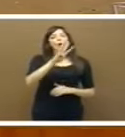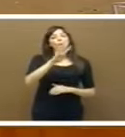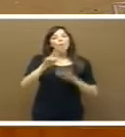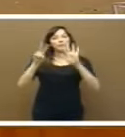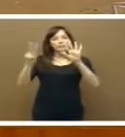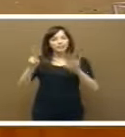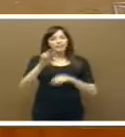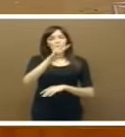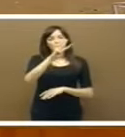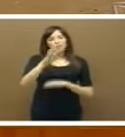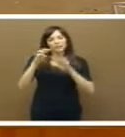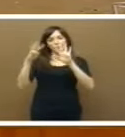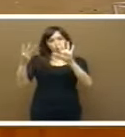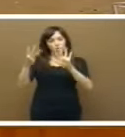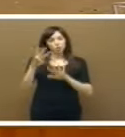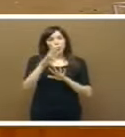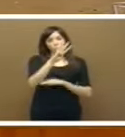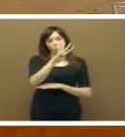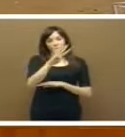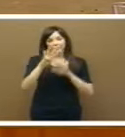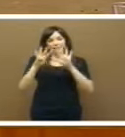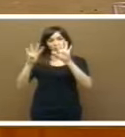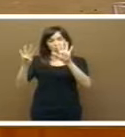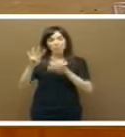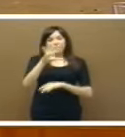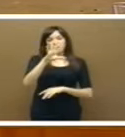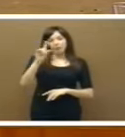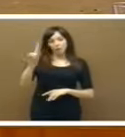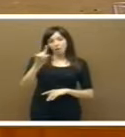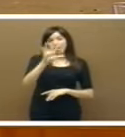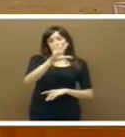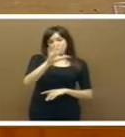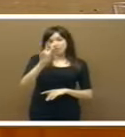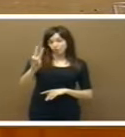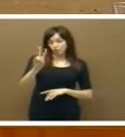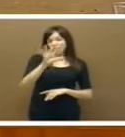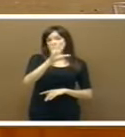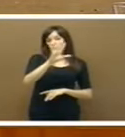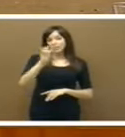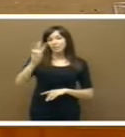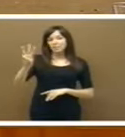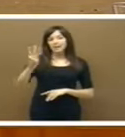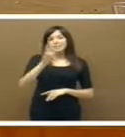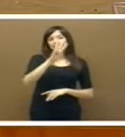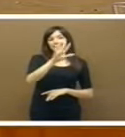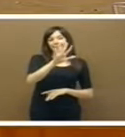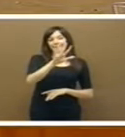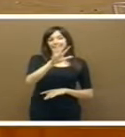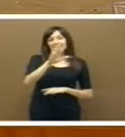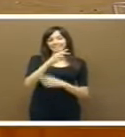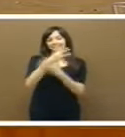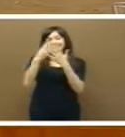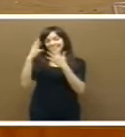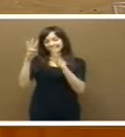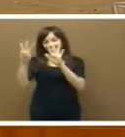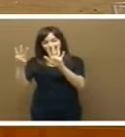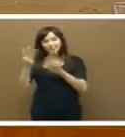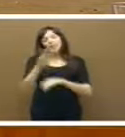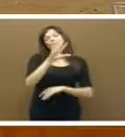48, 49, 51, 52, 53, 58, 59, 60 y